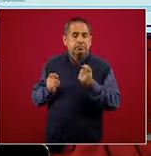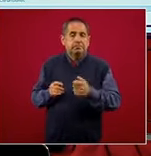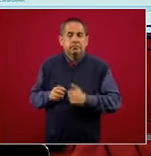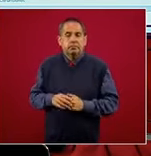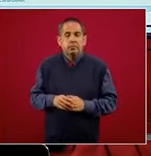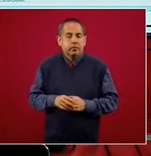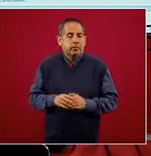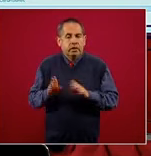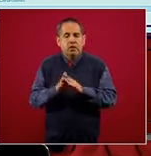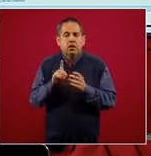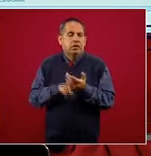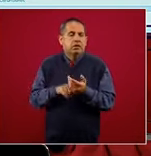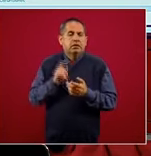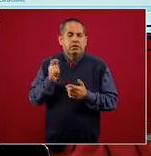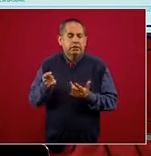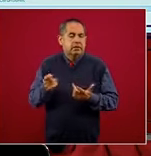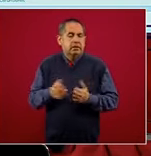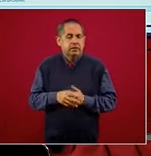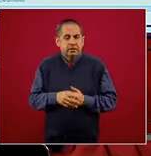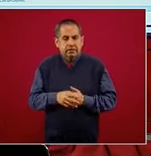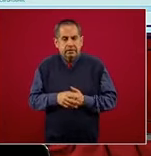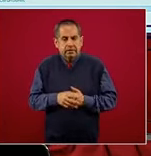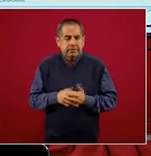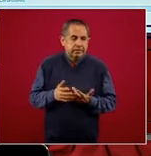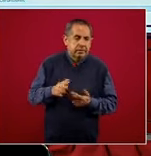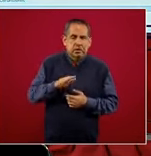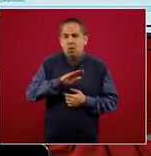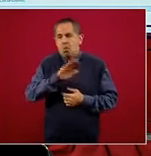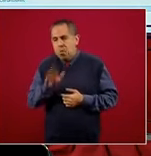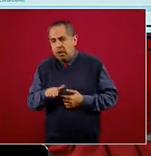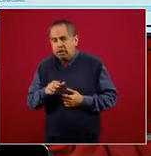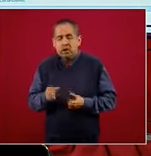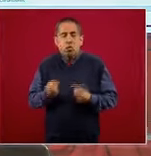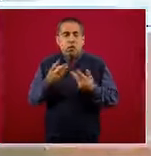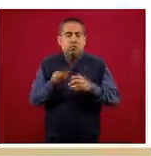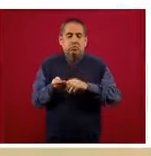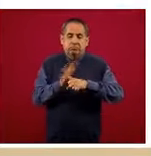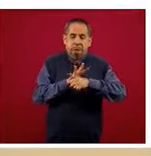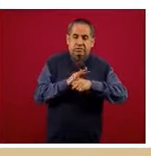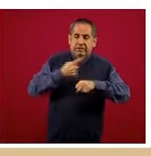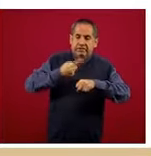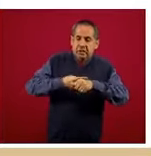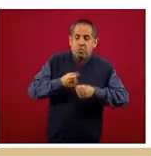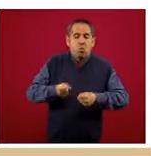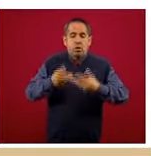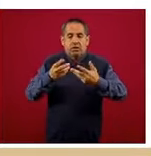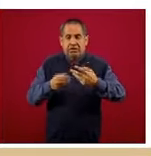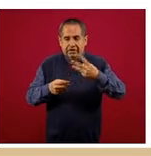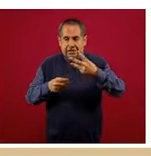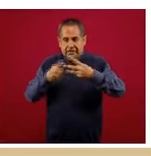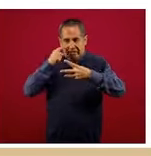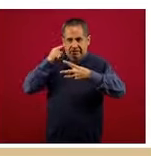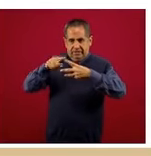la incidencia de casos y de funciones confirmadas. Son precisamente las tres